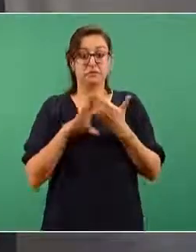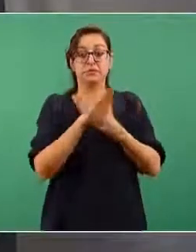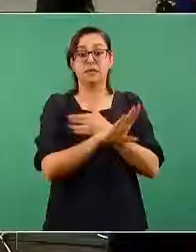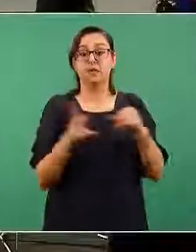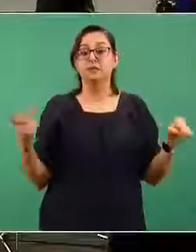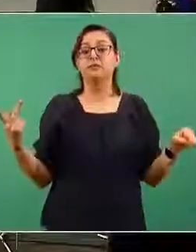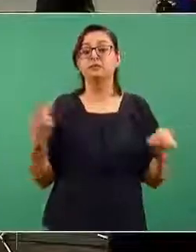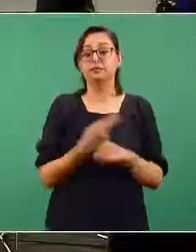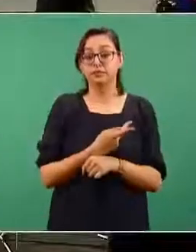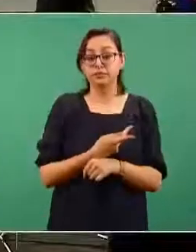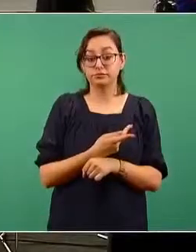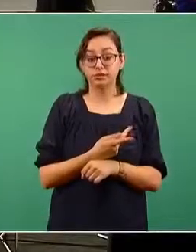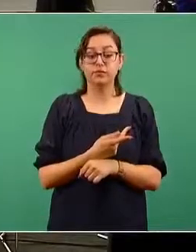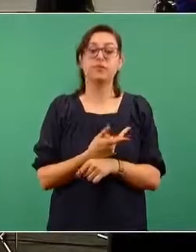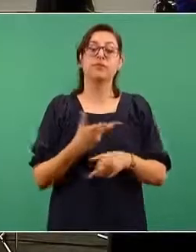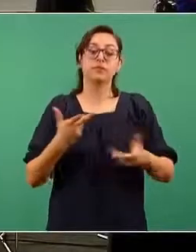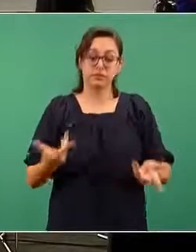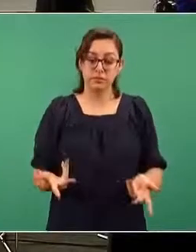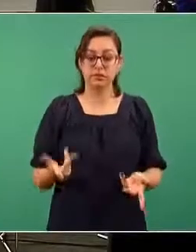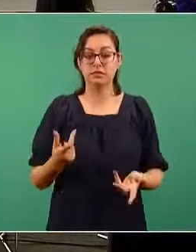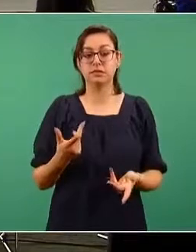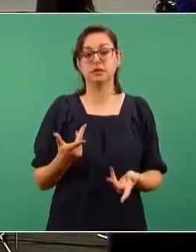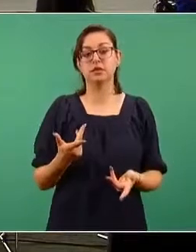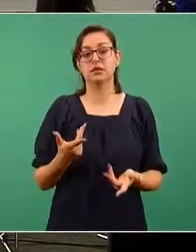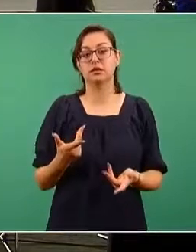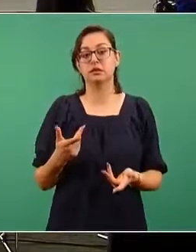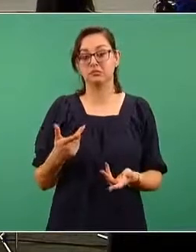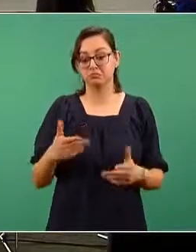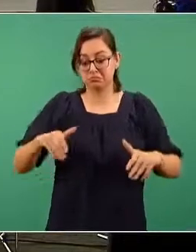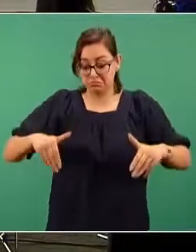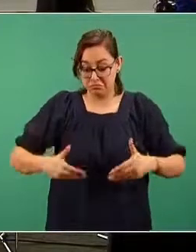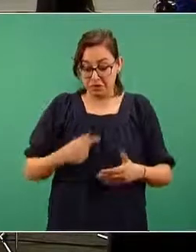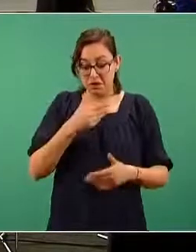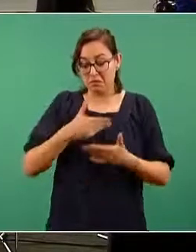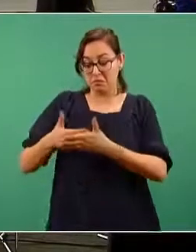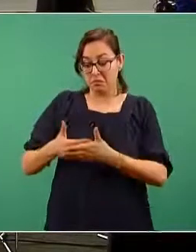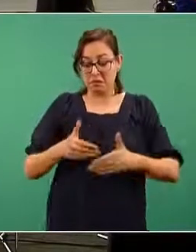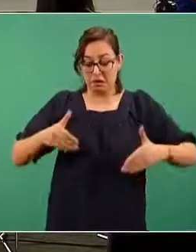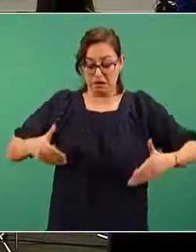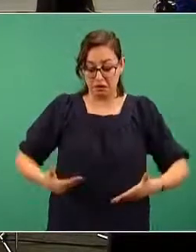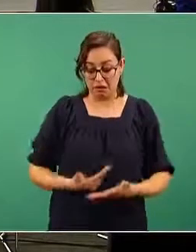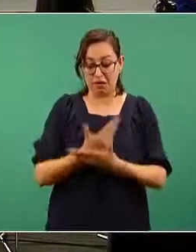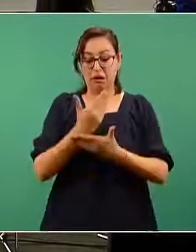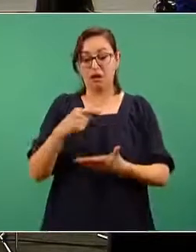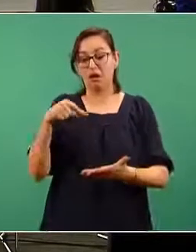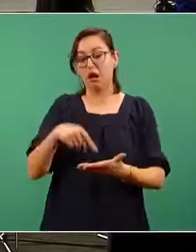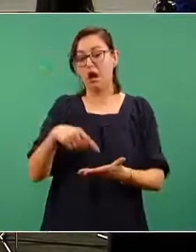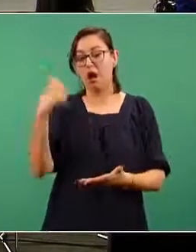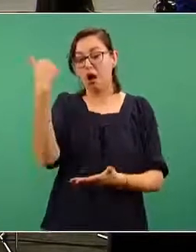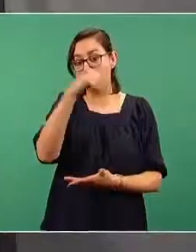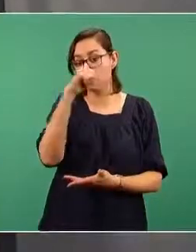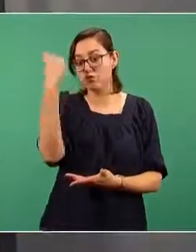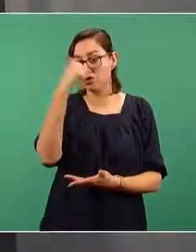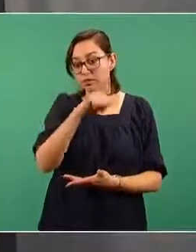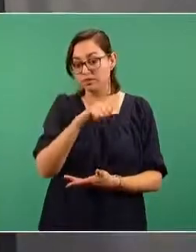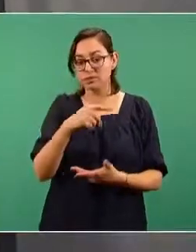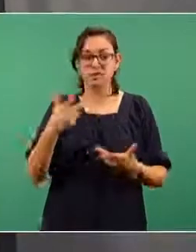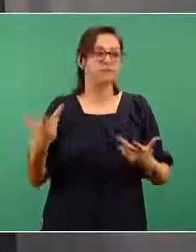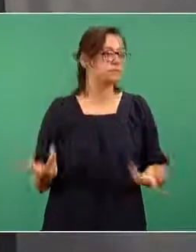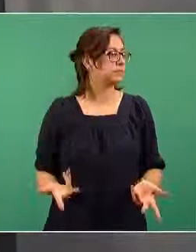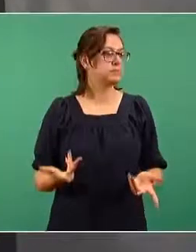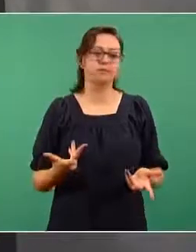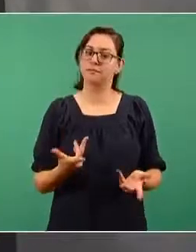con condiciones neurológicas, en particular con el autismo. Esto ha sido desmentido repetidamente por evidencia